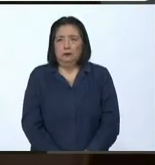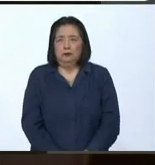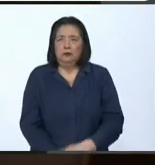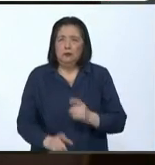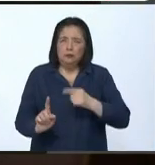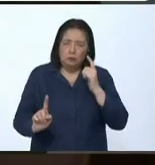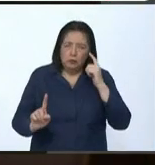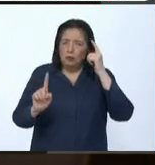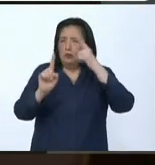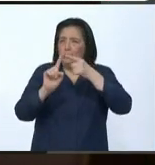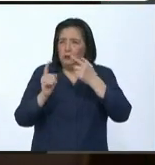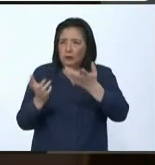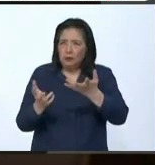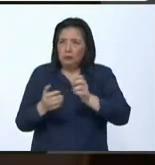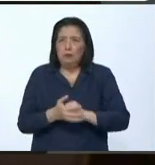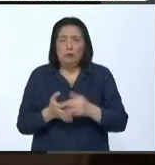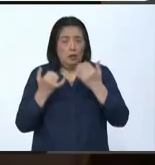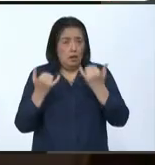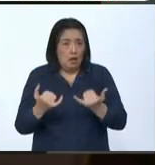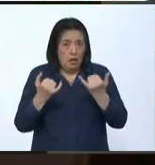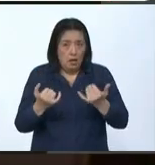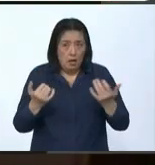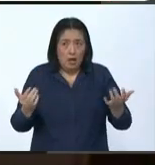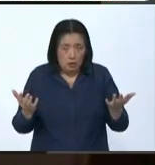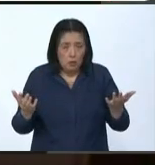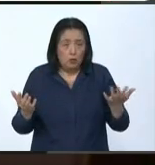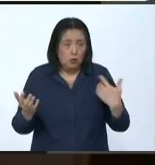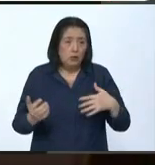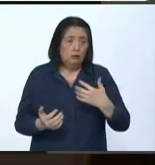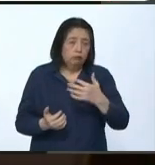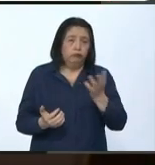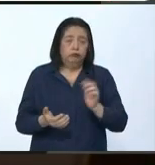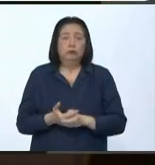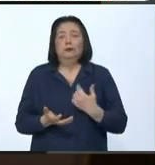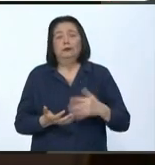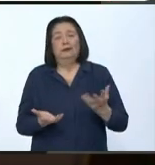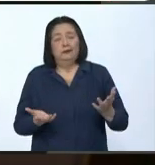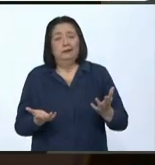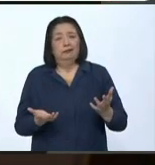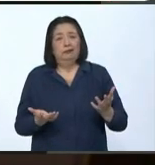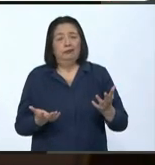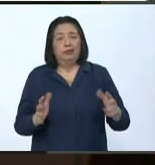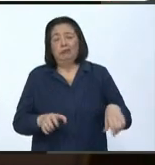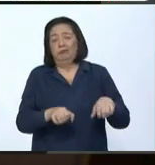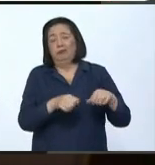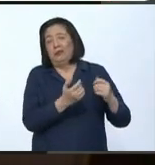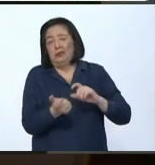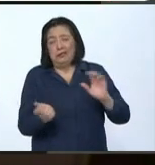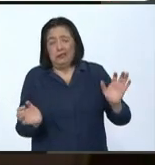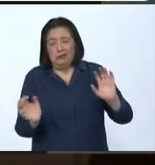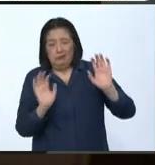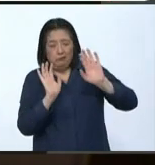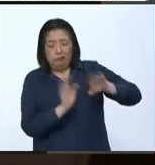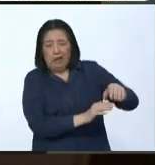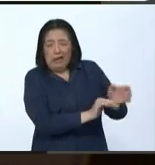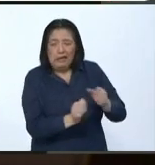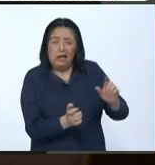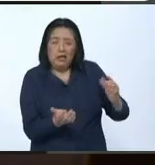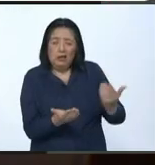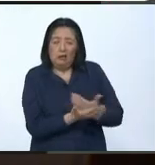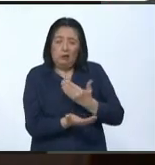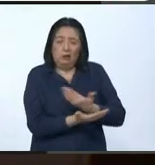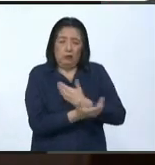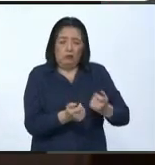cuyo objetivo, ahora sin duda alguna, fue derrocar al nuevo gobierno y reemplazar nuestra